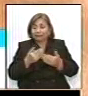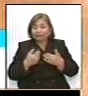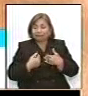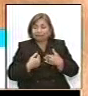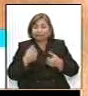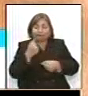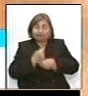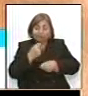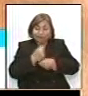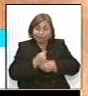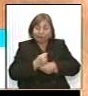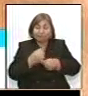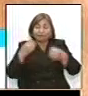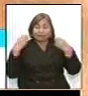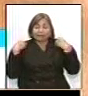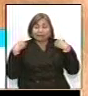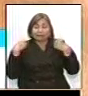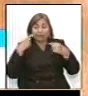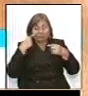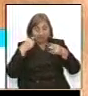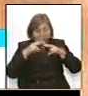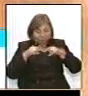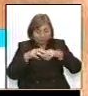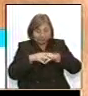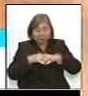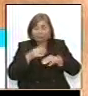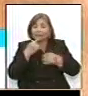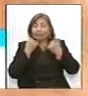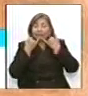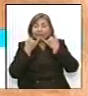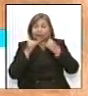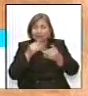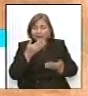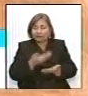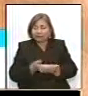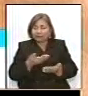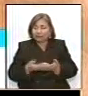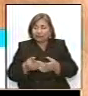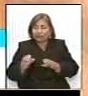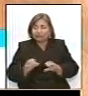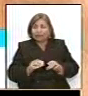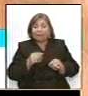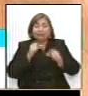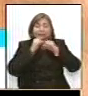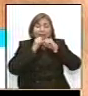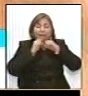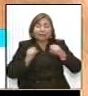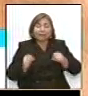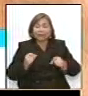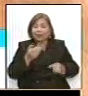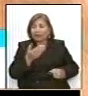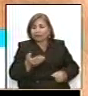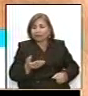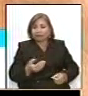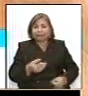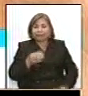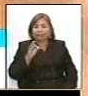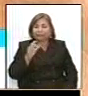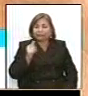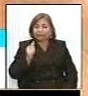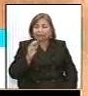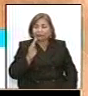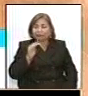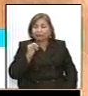encontraba laborando en el despacho del investigado, debo informarle que quien elaboraba dichos documentos era la secretaria del despacho, Ruth Fabiola Aguilar de